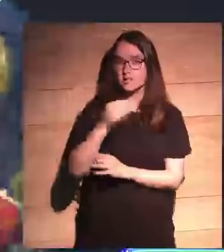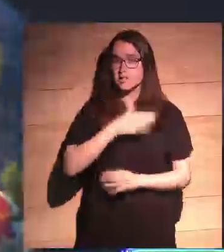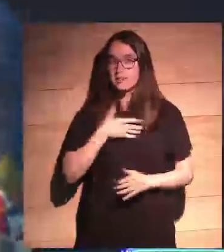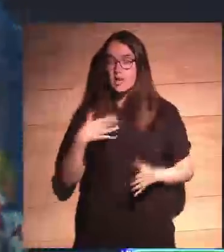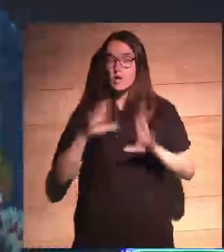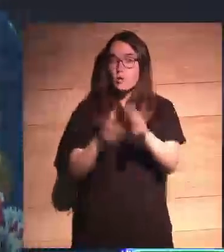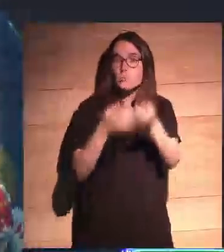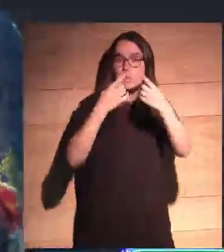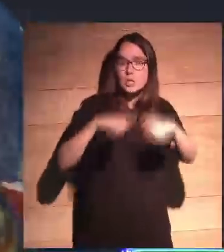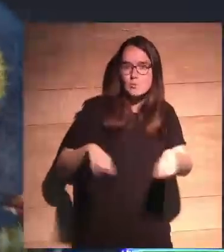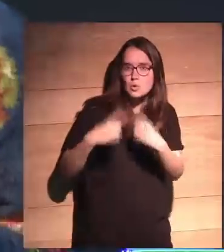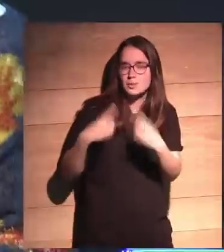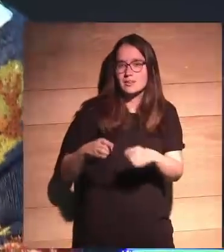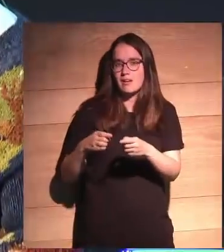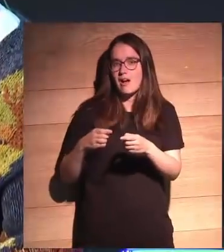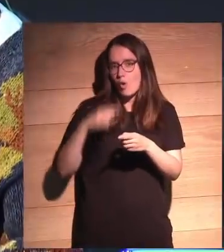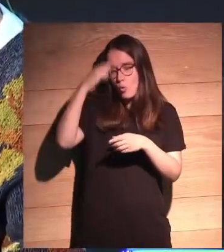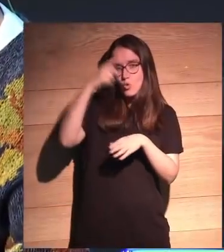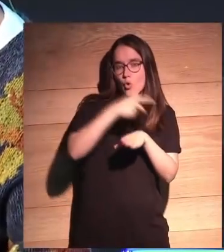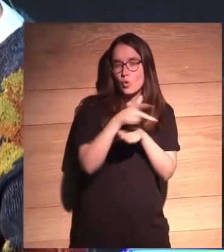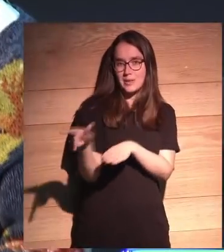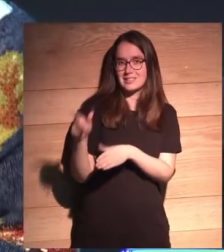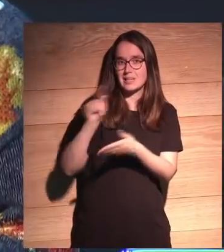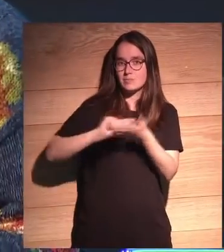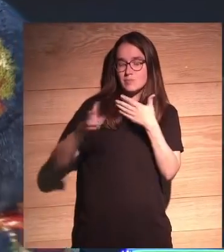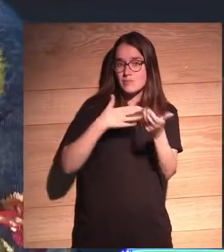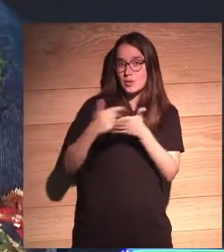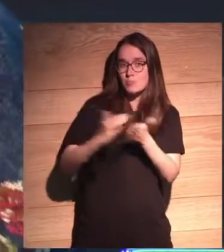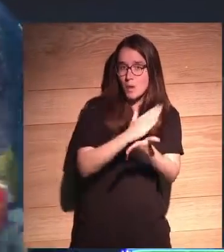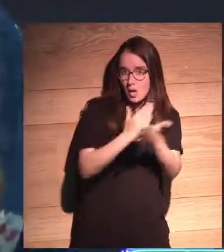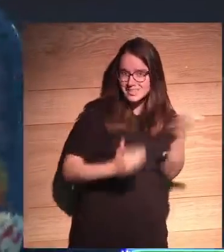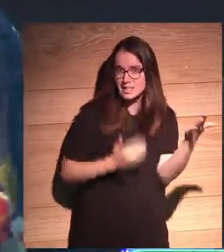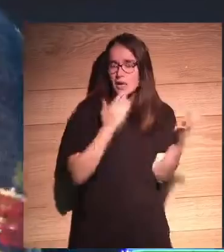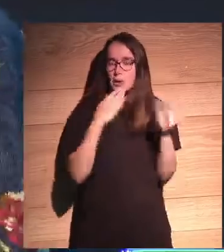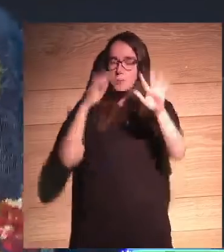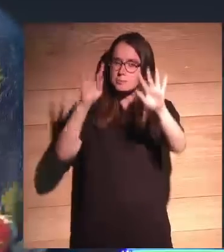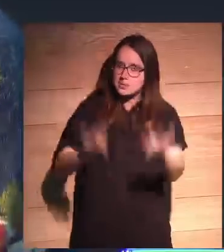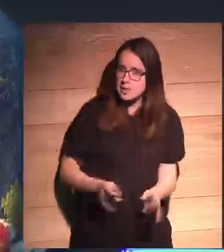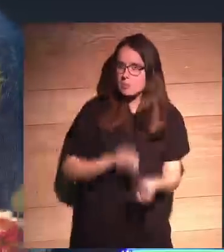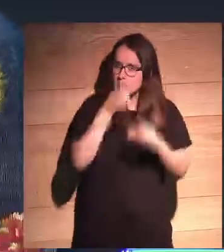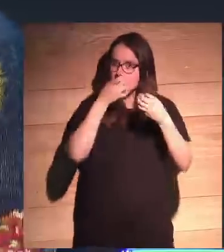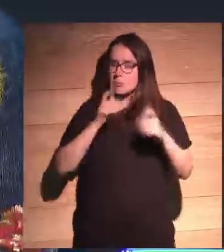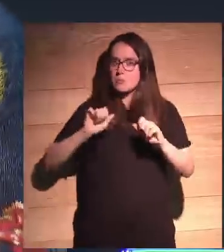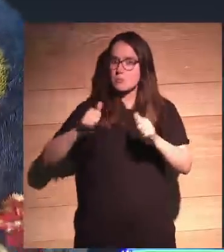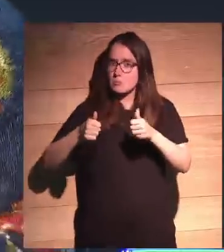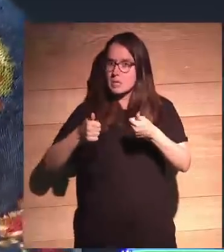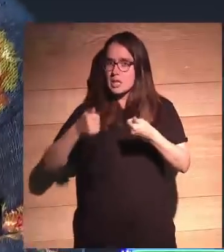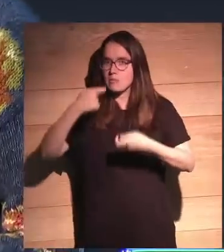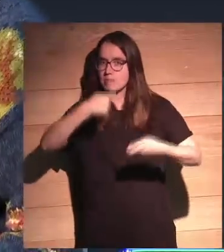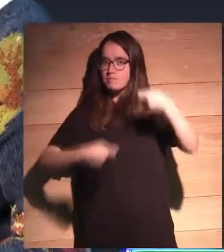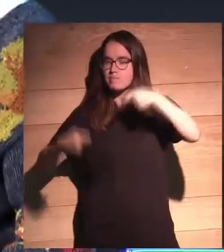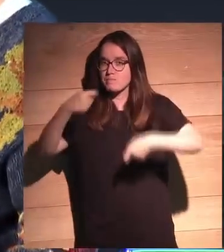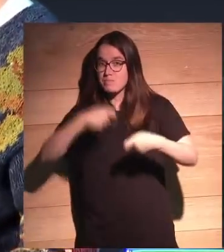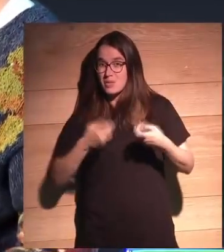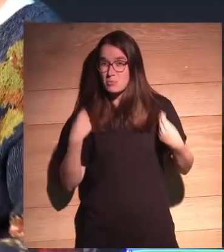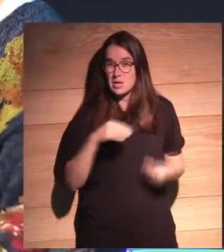grupo de música, hacer un documental, escribir unas poesías, pues sí, está bien que vayan al crowdfunding, pero que una persona